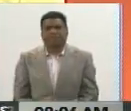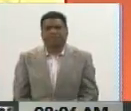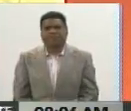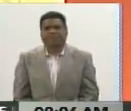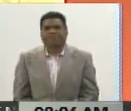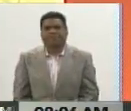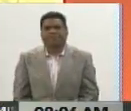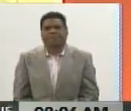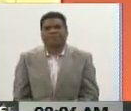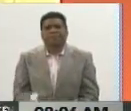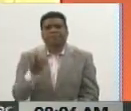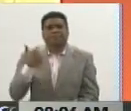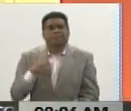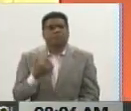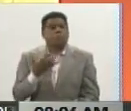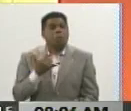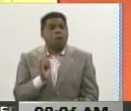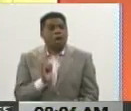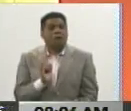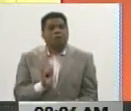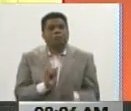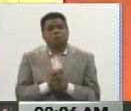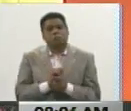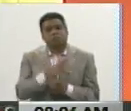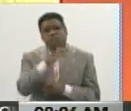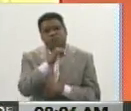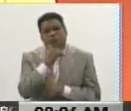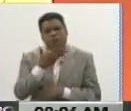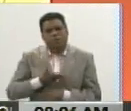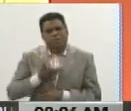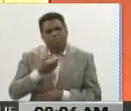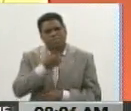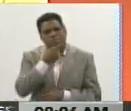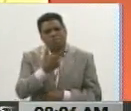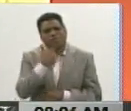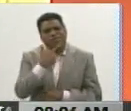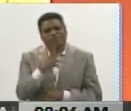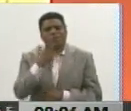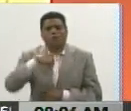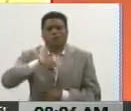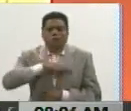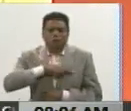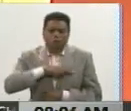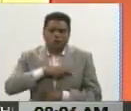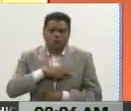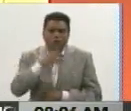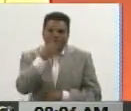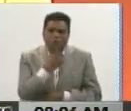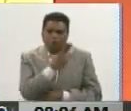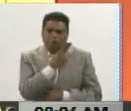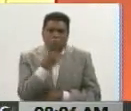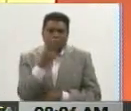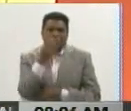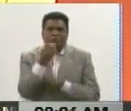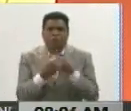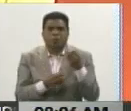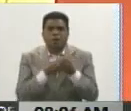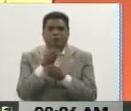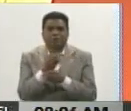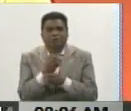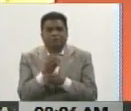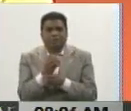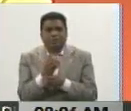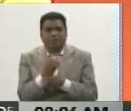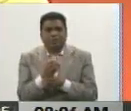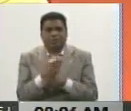Tenemos un dato bien bonito que ha sido, nosotros nos comprometimos con tratar de hacer reforestaciones,